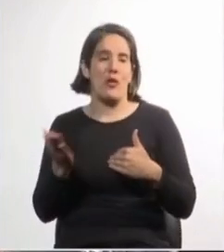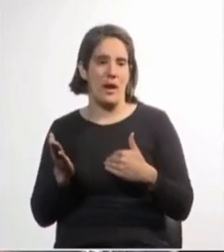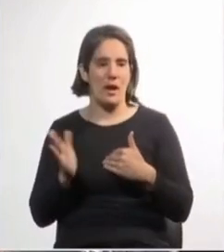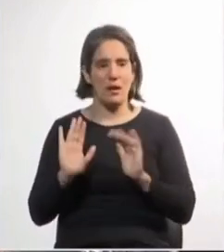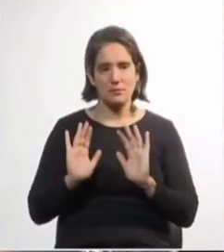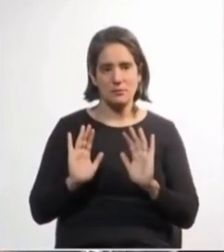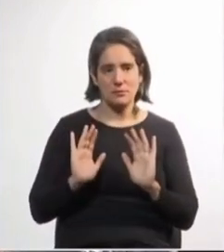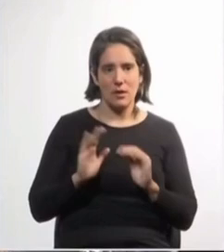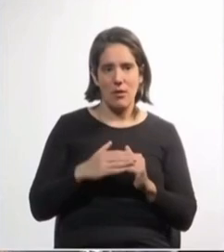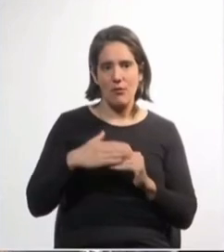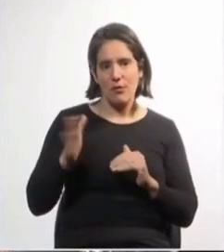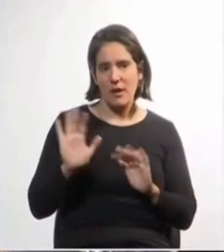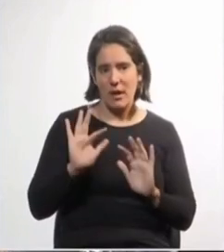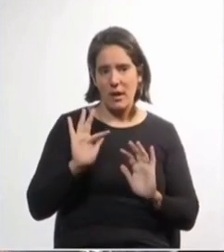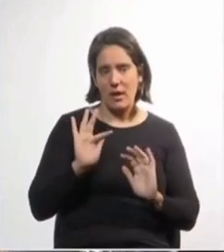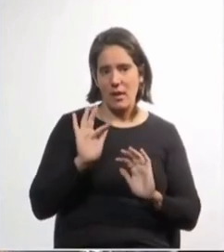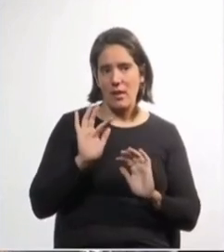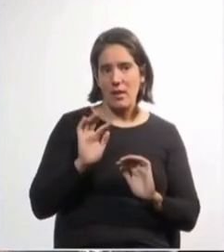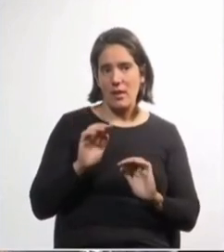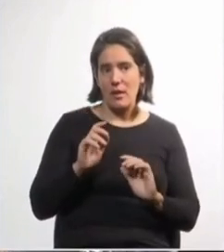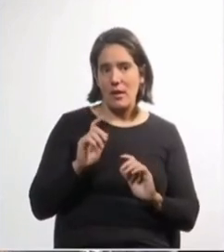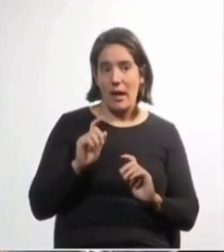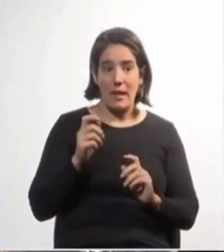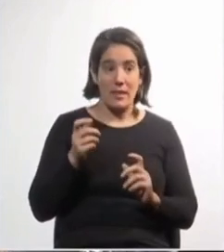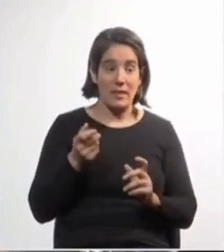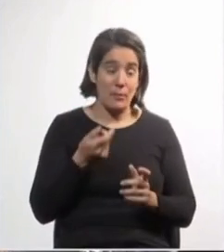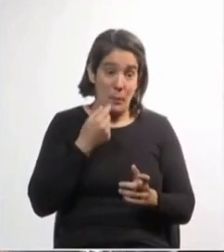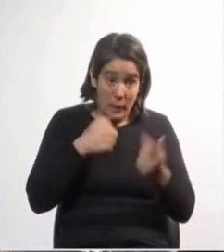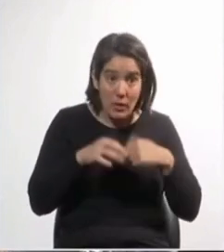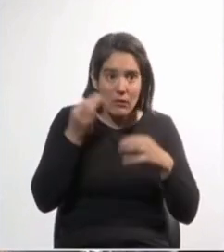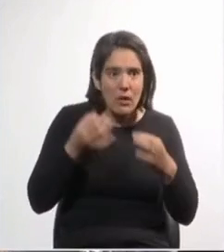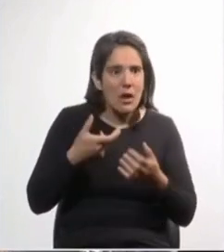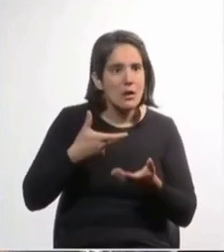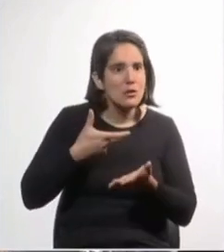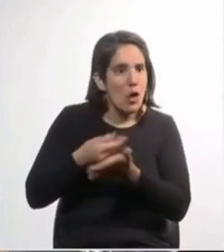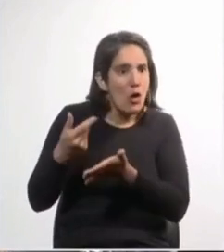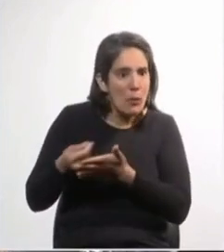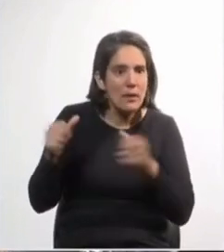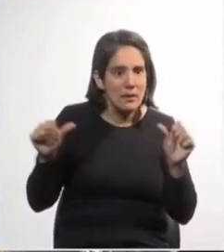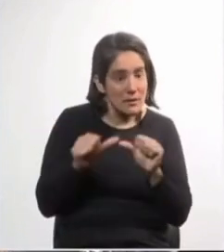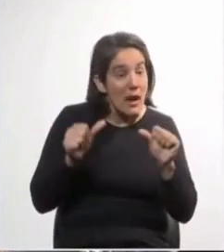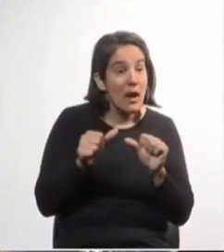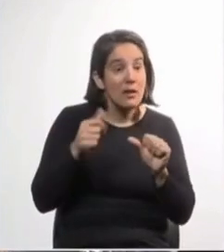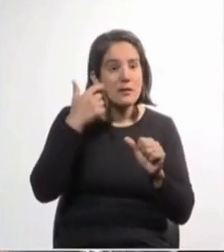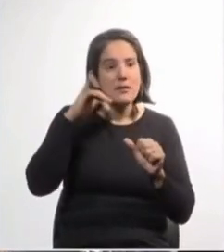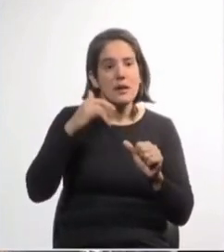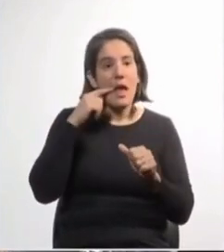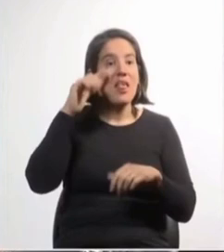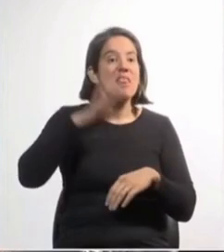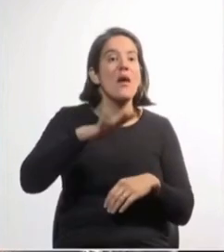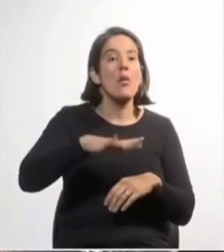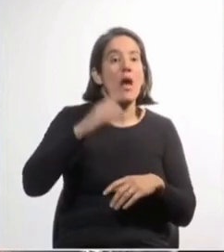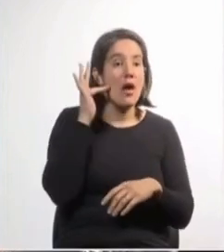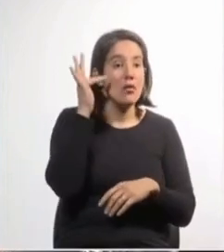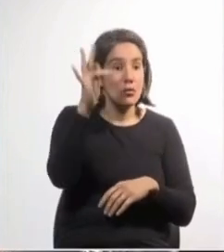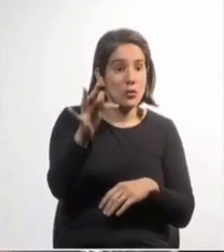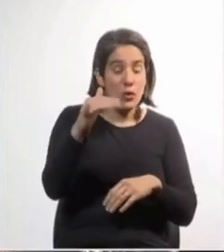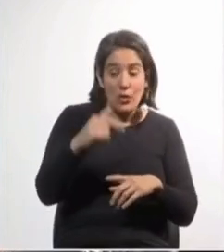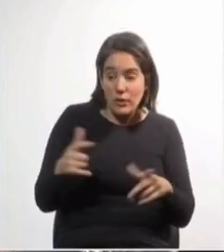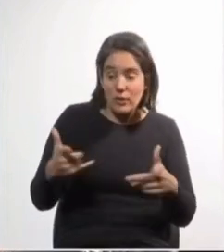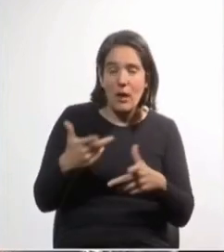perímetro fiscal. Pero en última instancia son gastos que se están haciendo, que están implicando deuda y que están